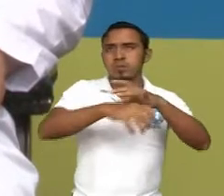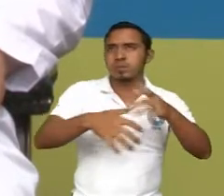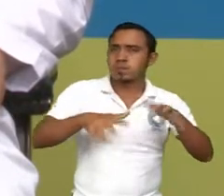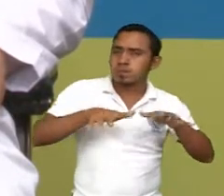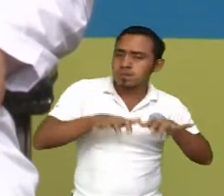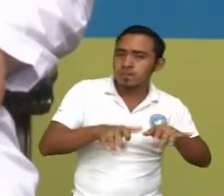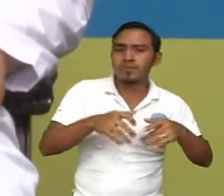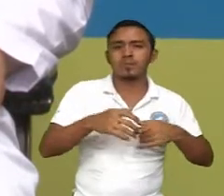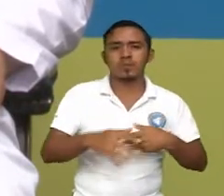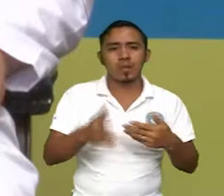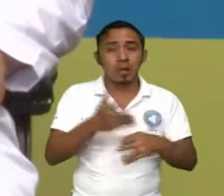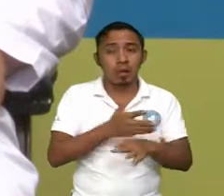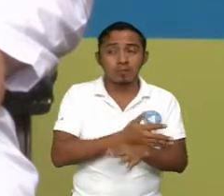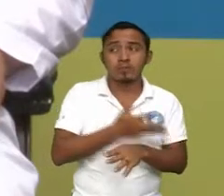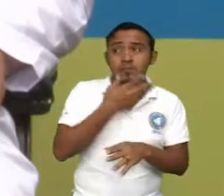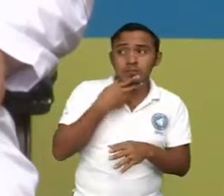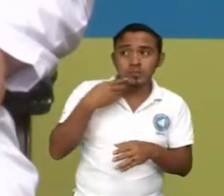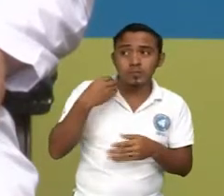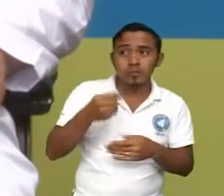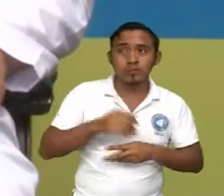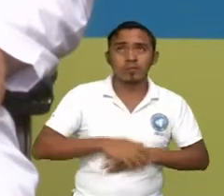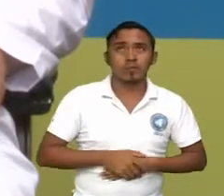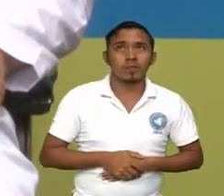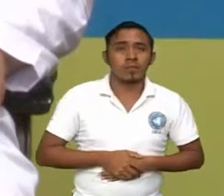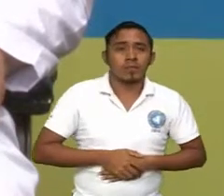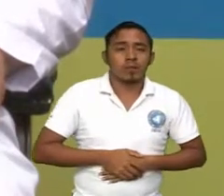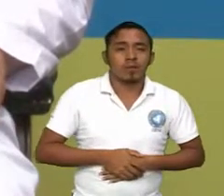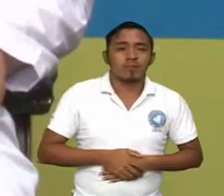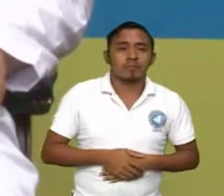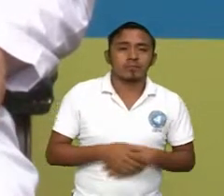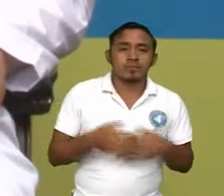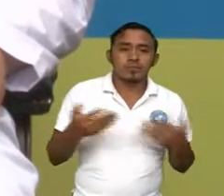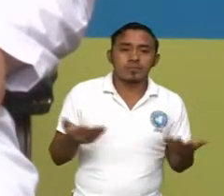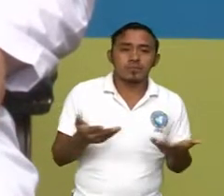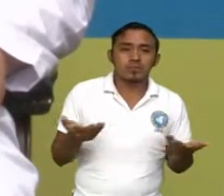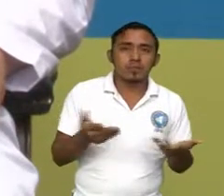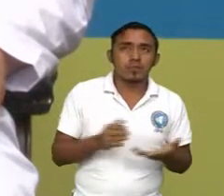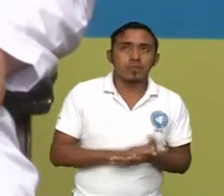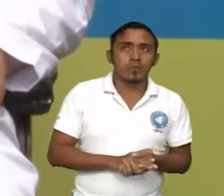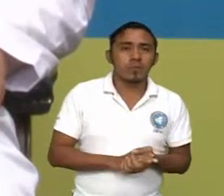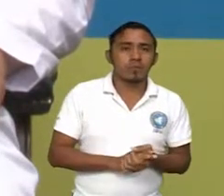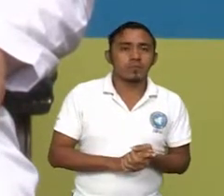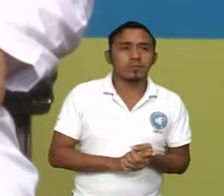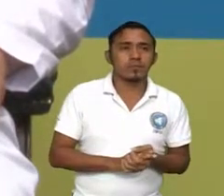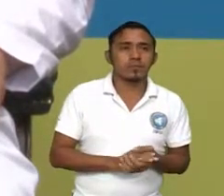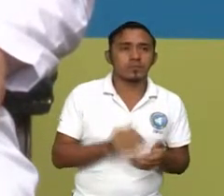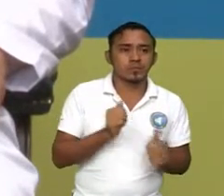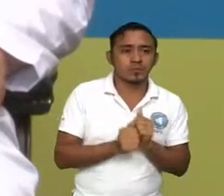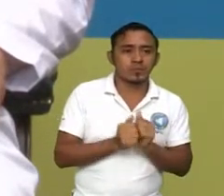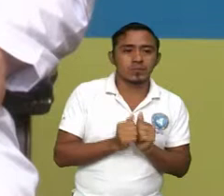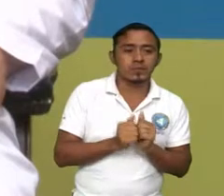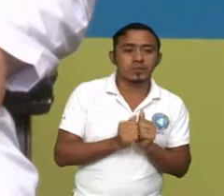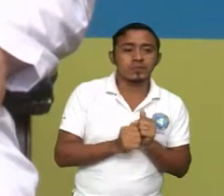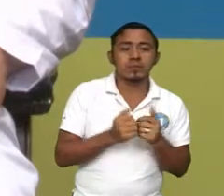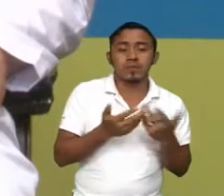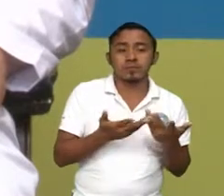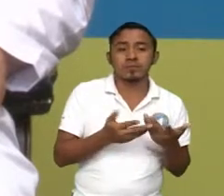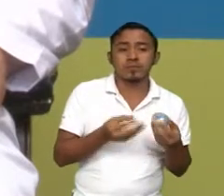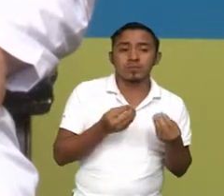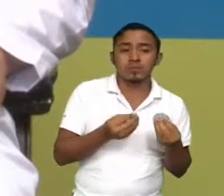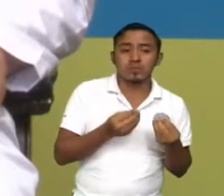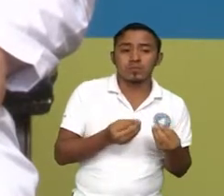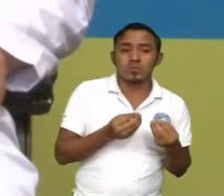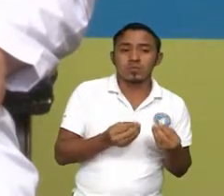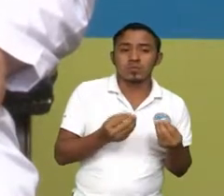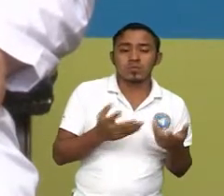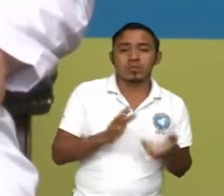inicia a temprana edad sabemos bien que está la artritis reumatoidea donde prácticamente le da más a los